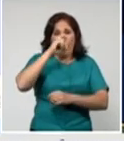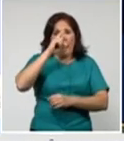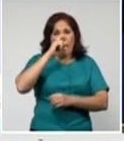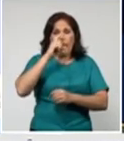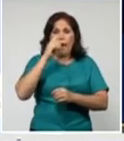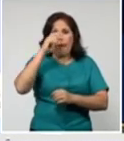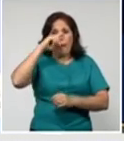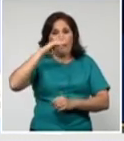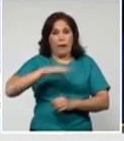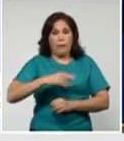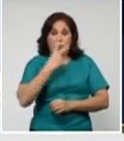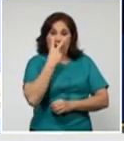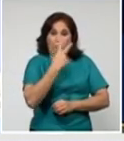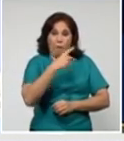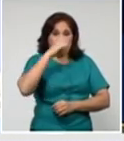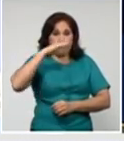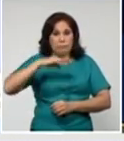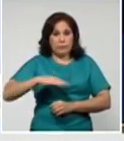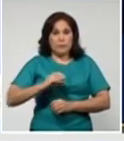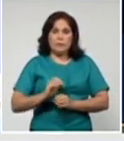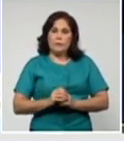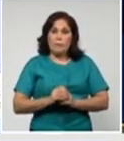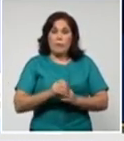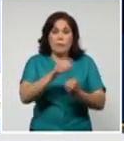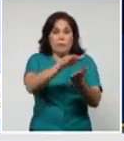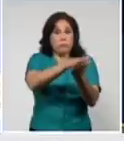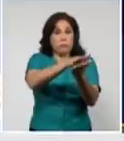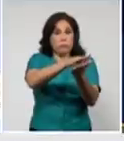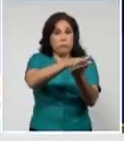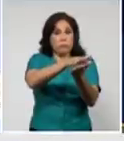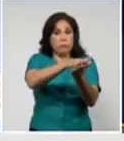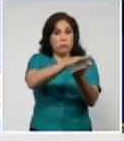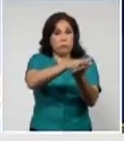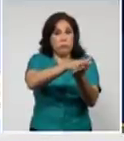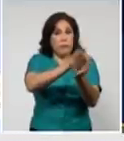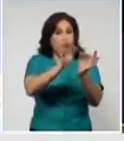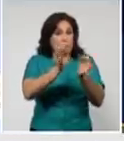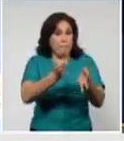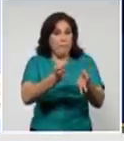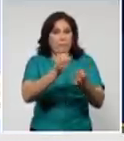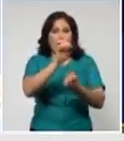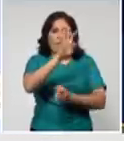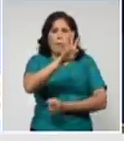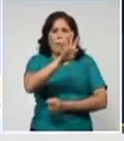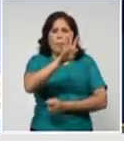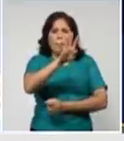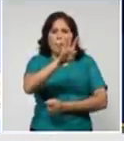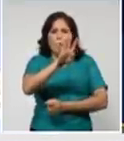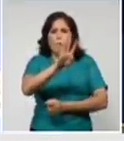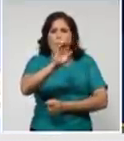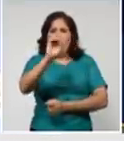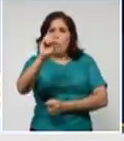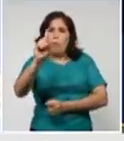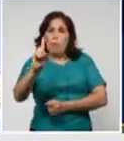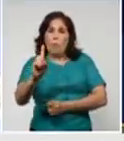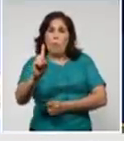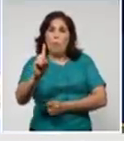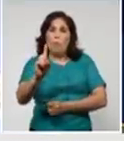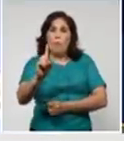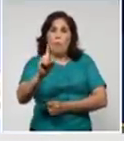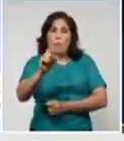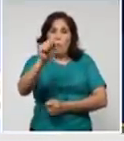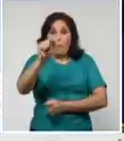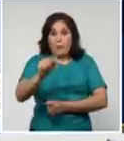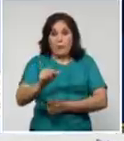pediátricas. Y se acumulan con esto, pues, 401